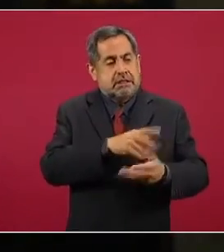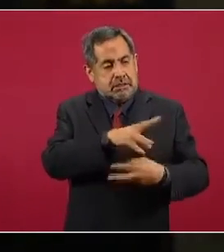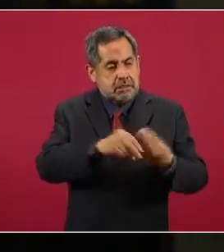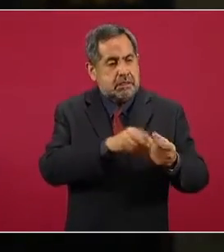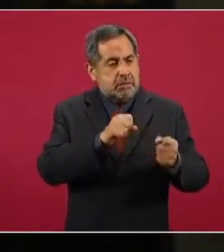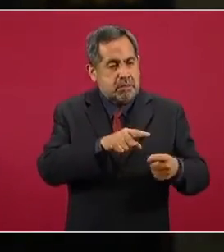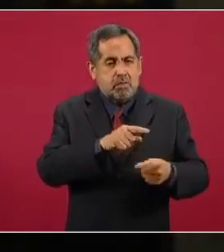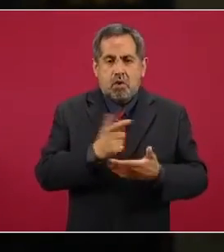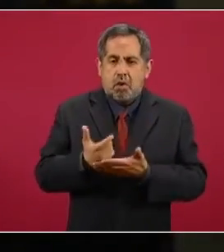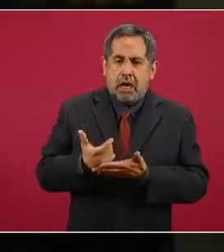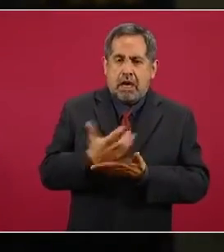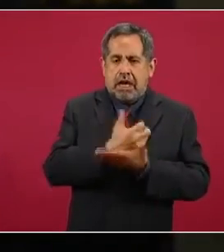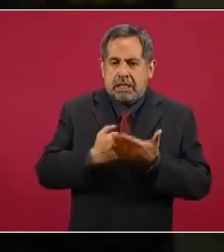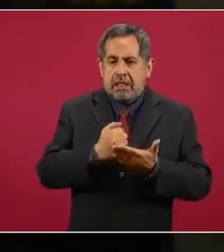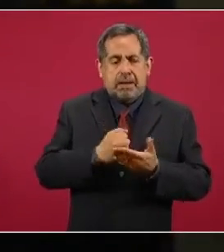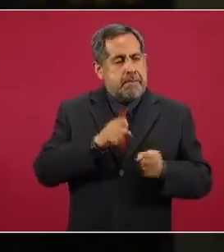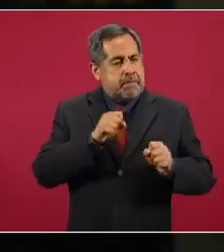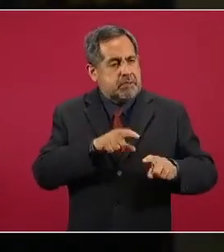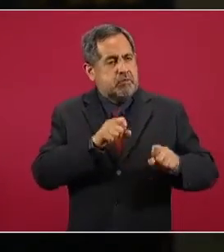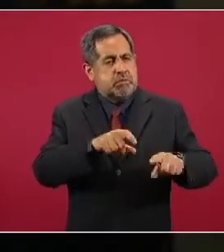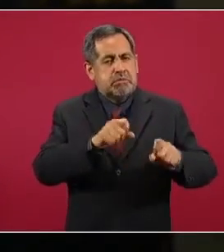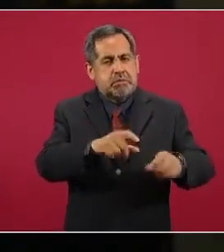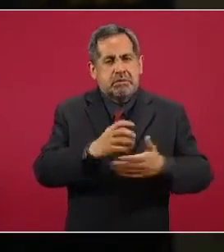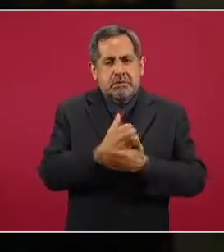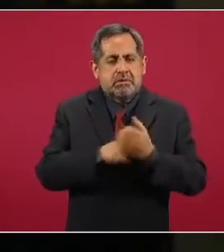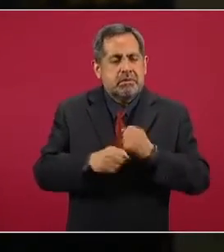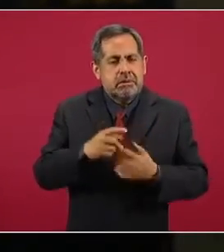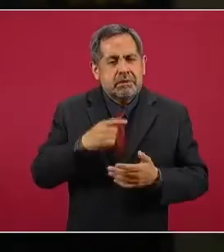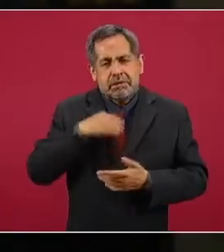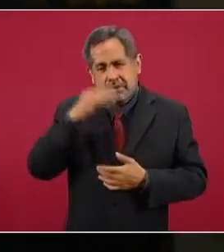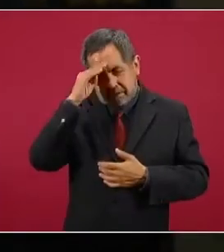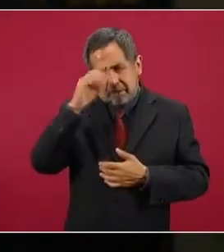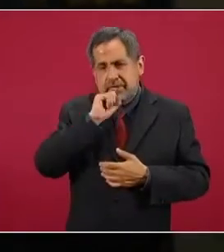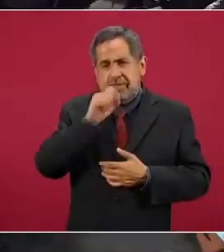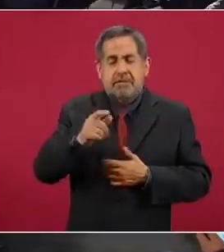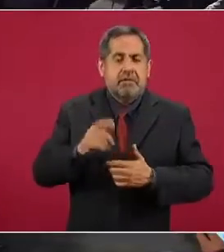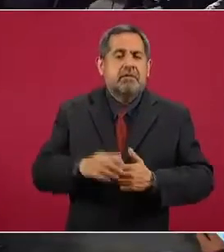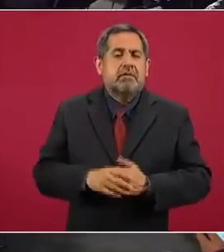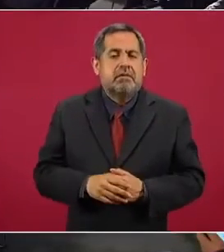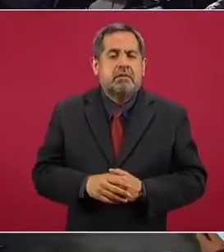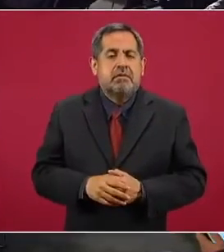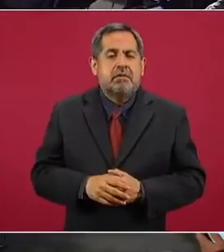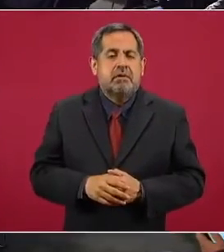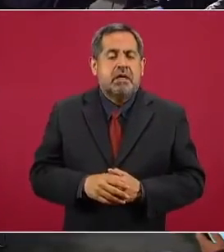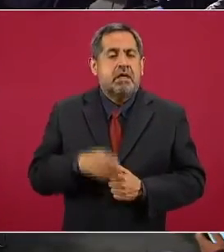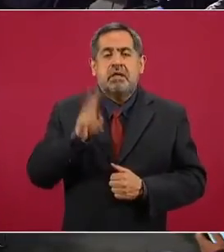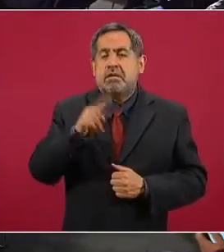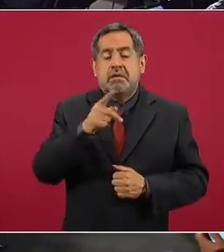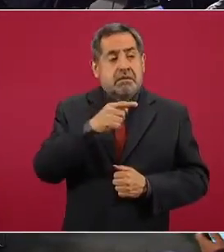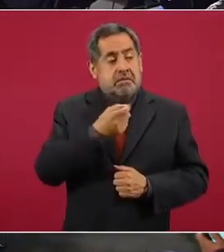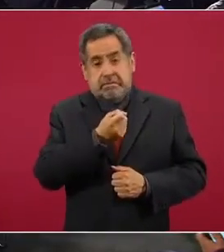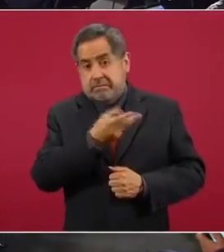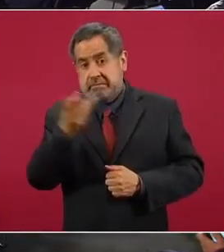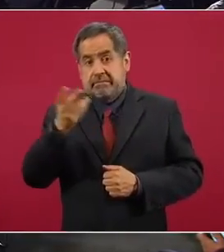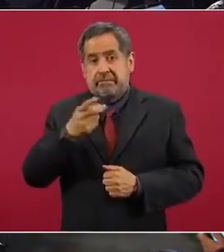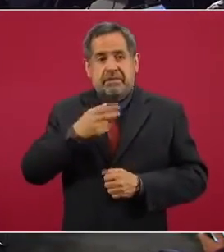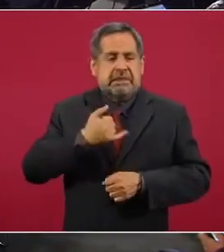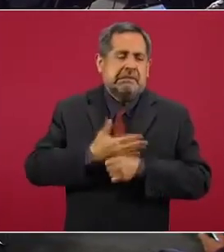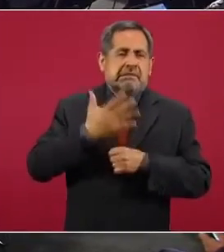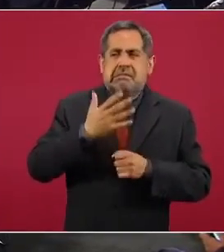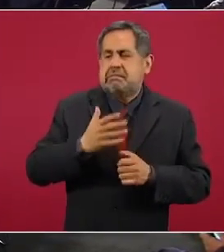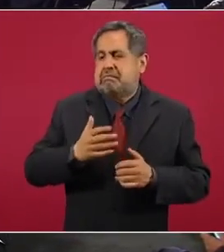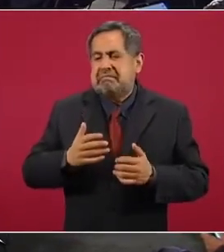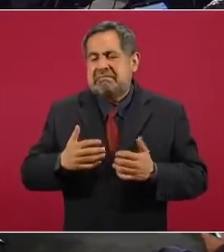mismas remuneraciones. Y pues también comentarle que hay una inconformidad